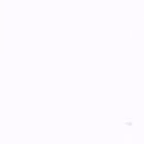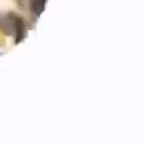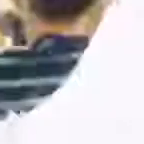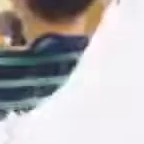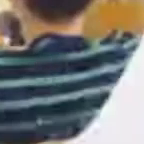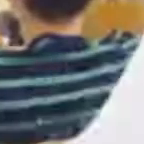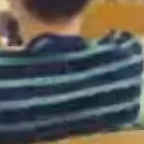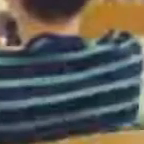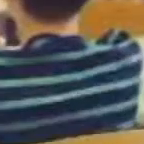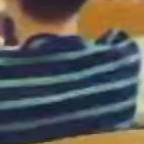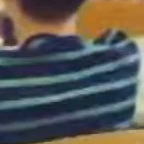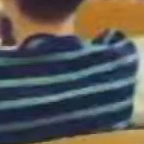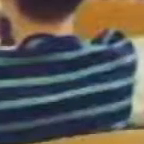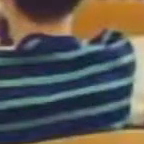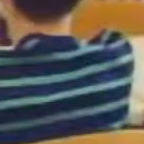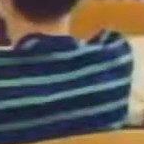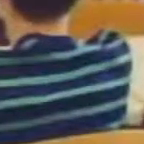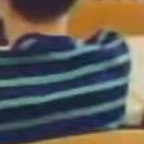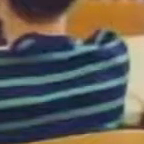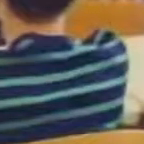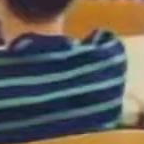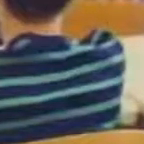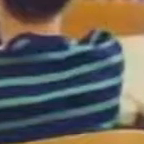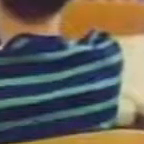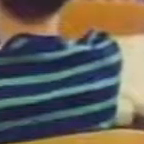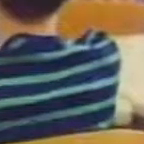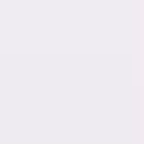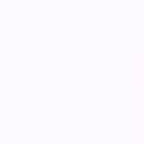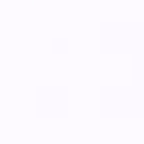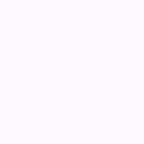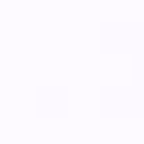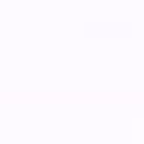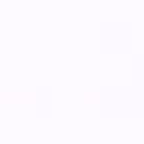A continuación, comunicación y lenguaje segundo básico.